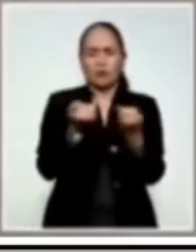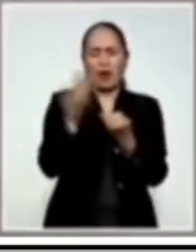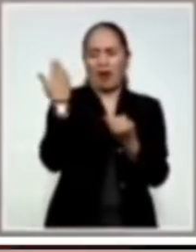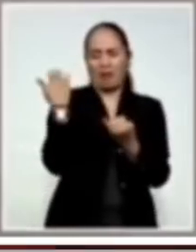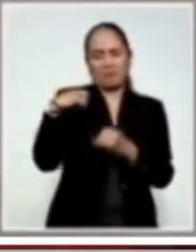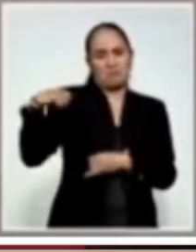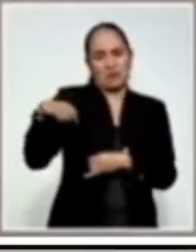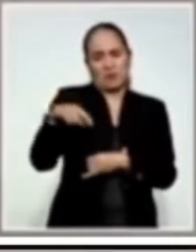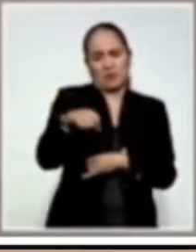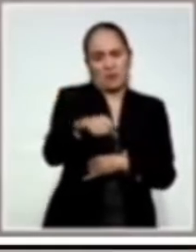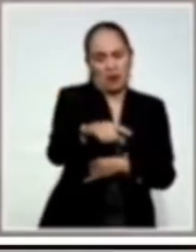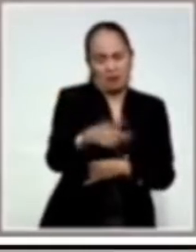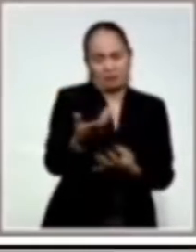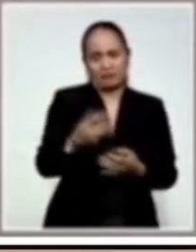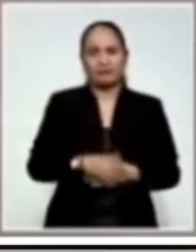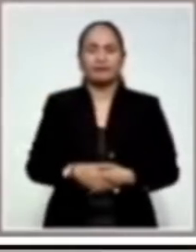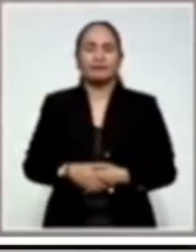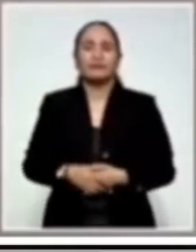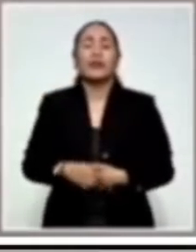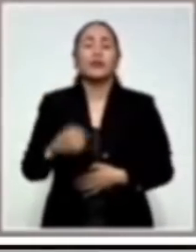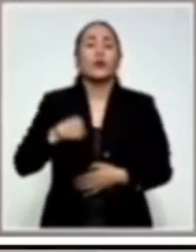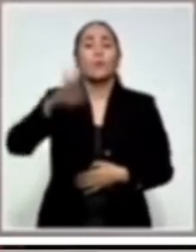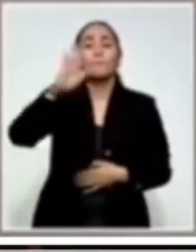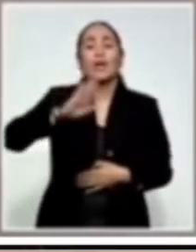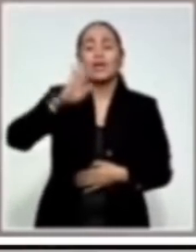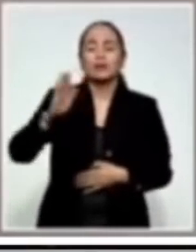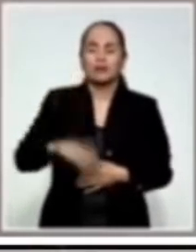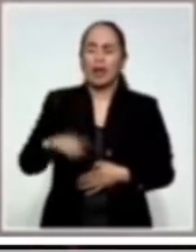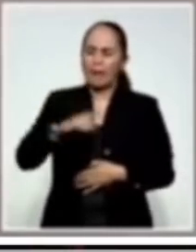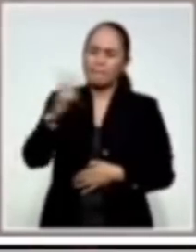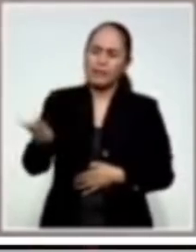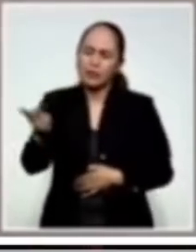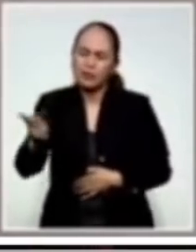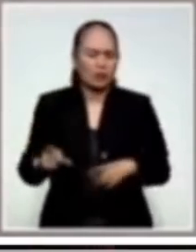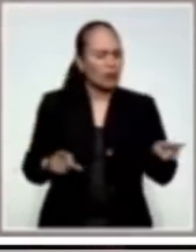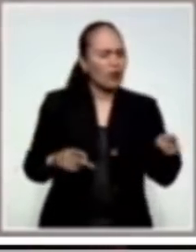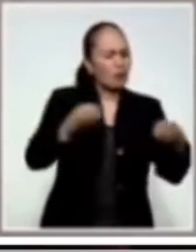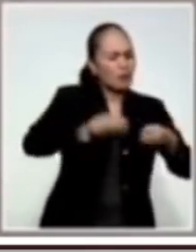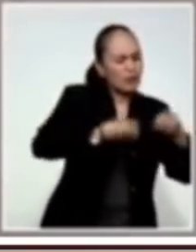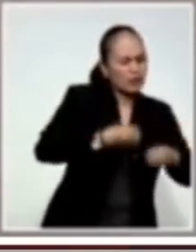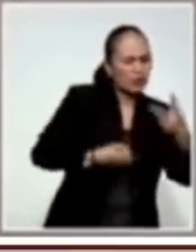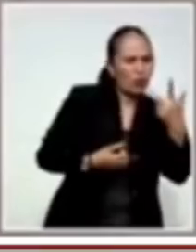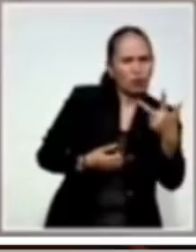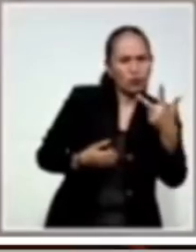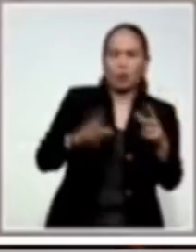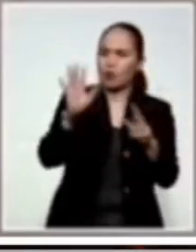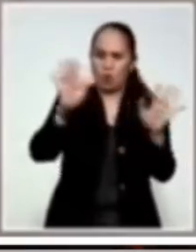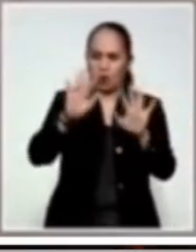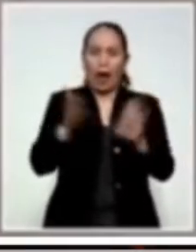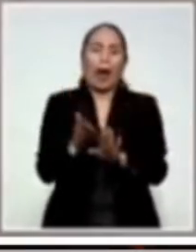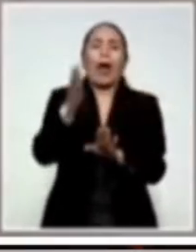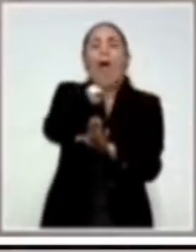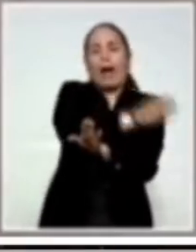veces. Porque si no parecería que yo pregunté esto y luego un ministro o ministra dijo lo de los 8 votos. No, esto fue previo. Lo